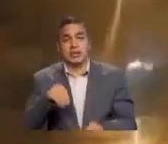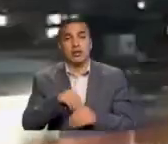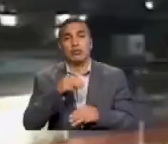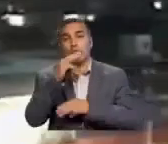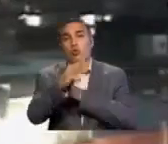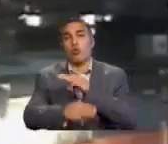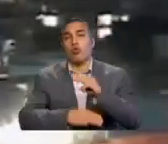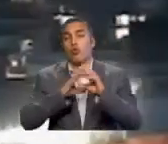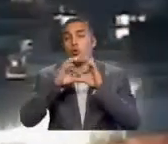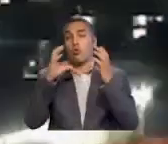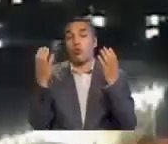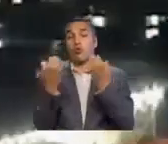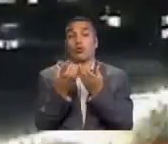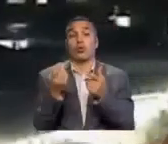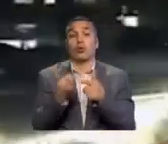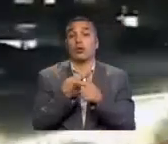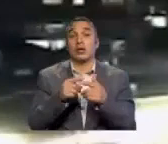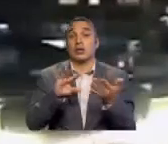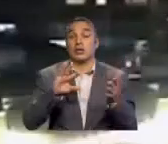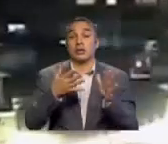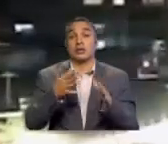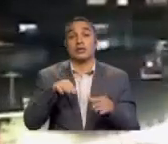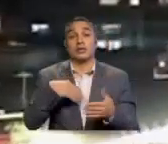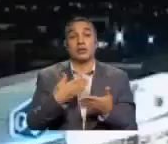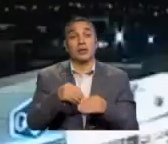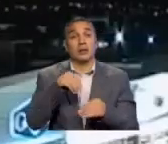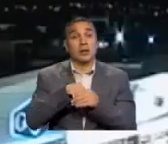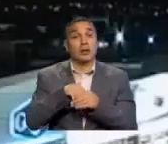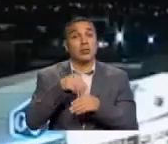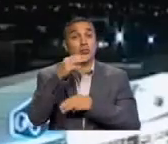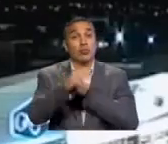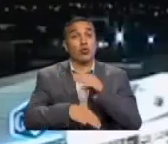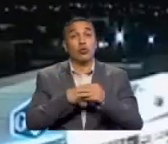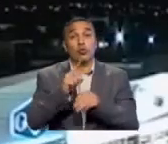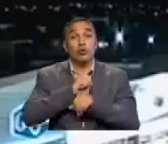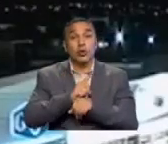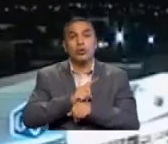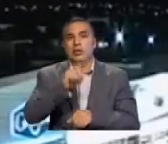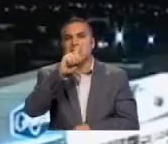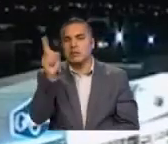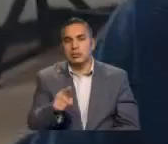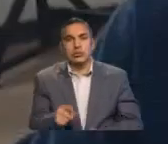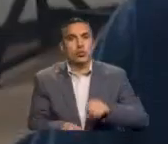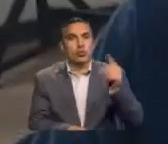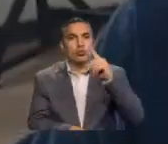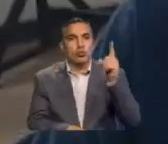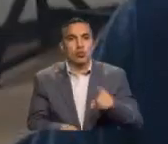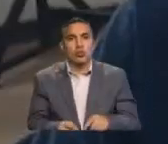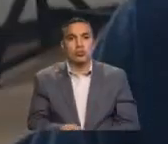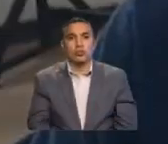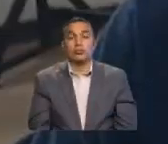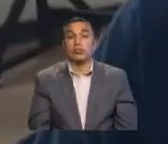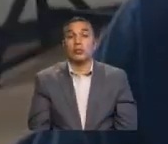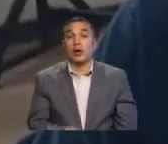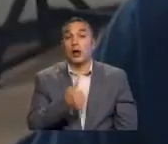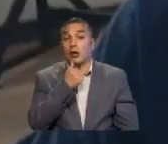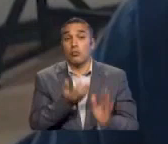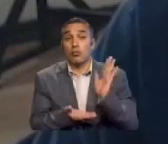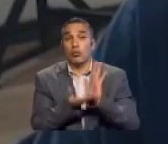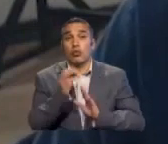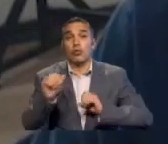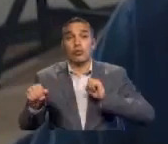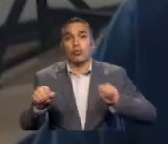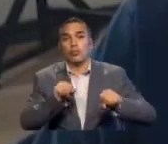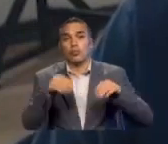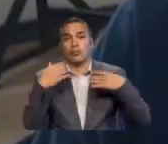que quiere decir que 100 relámpagos caen en nuestro planeta cada segundo. Aún con inundaciones o con sismos, recién pasamos